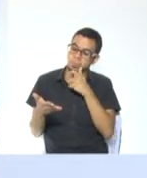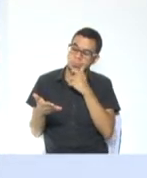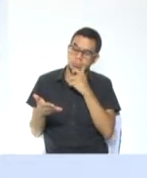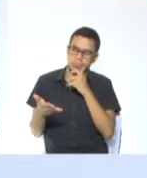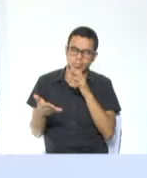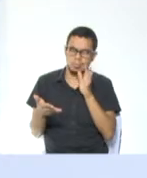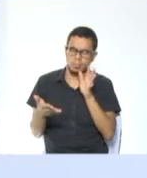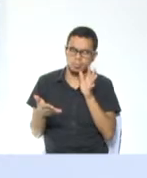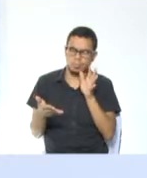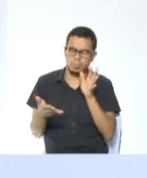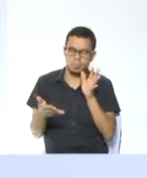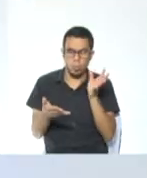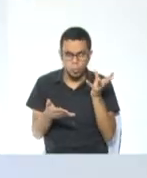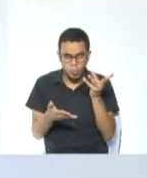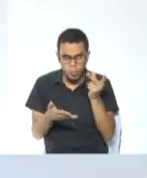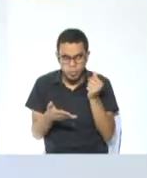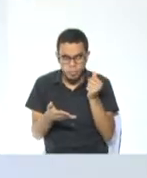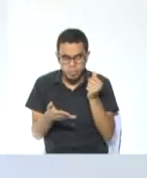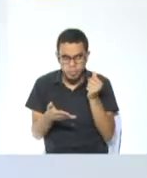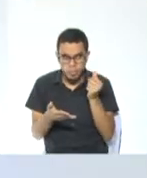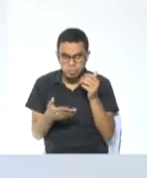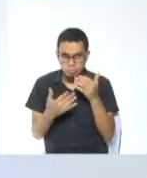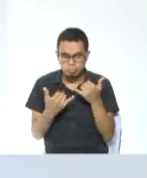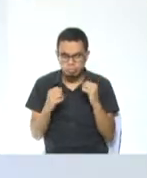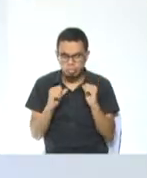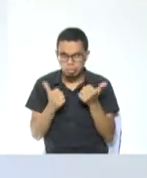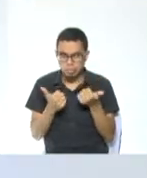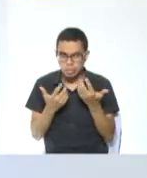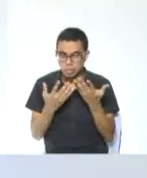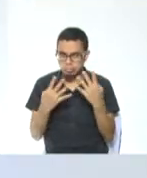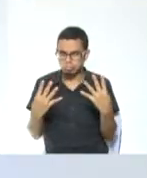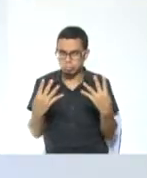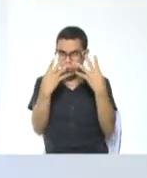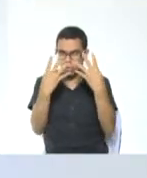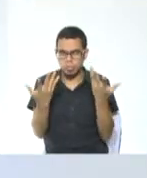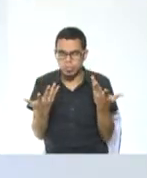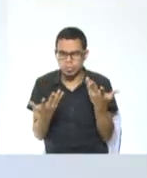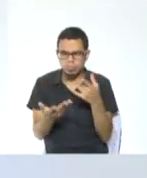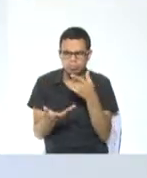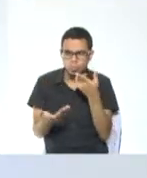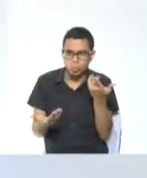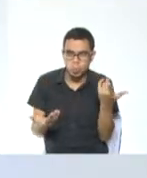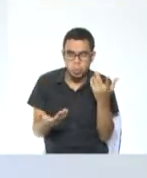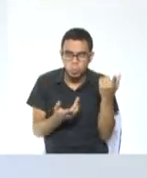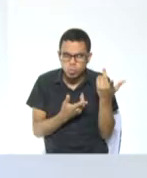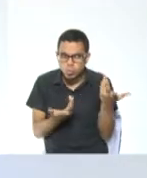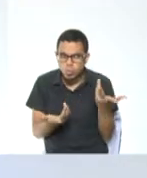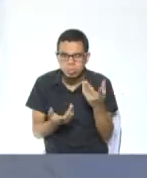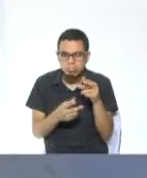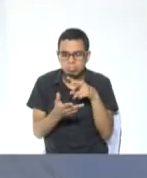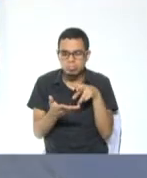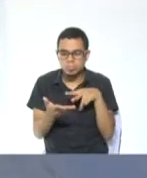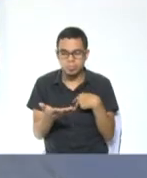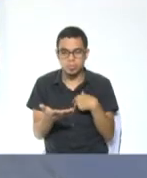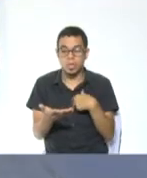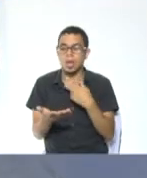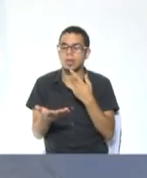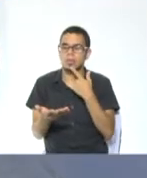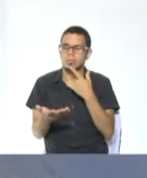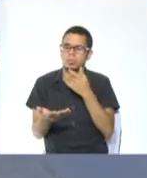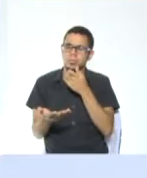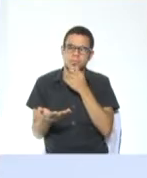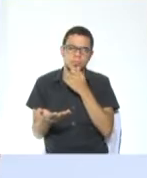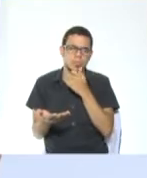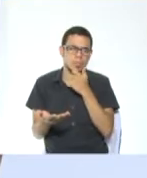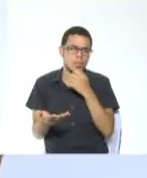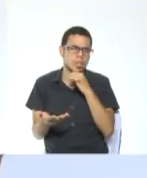distraída. Cuéntanos, porque ya iniciamos y estamos ya con todos los televidentes. ¿Qué estabas leyendo o qué estás leyendo?